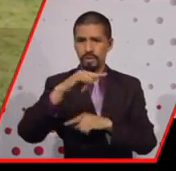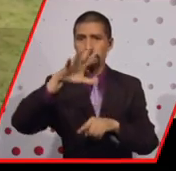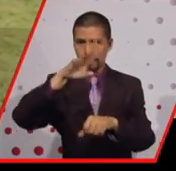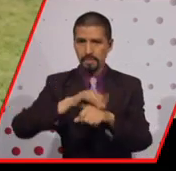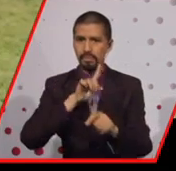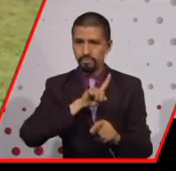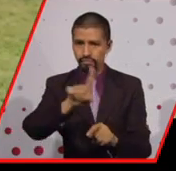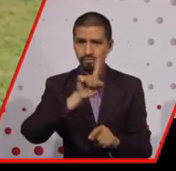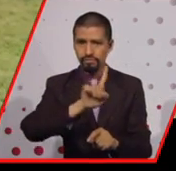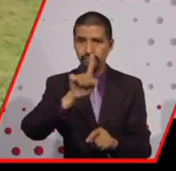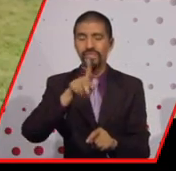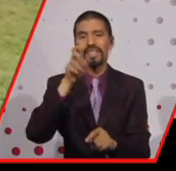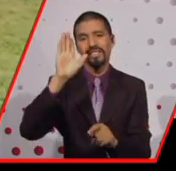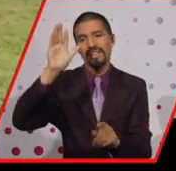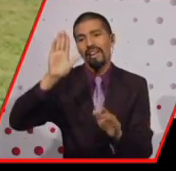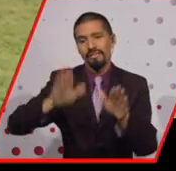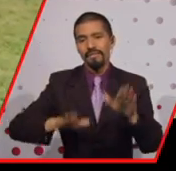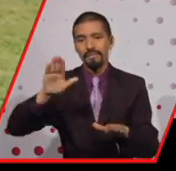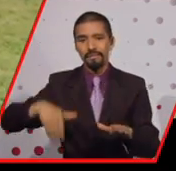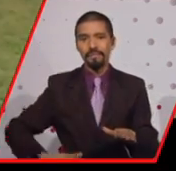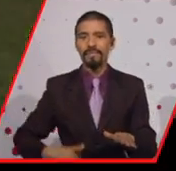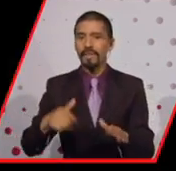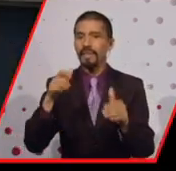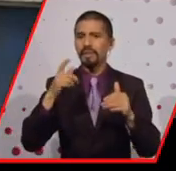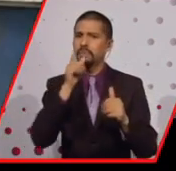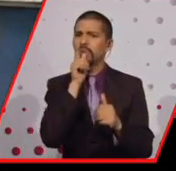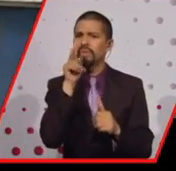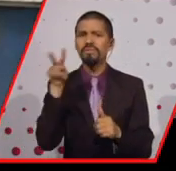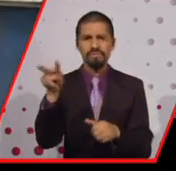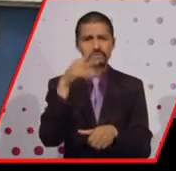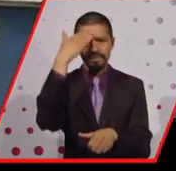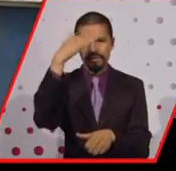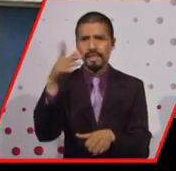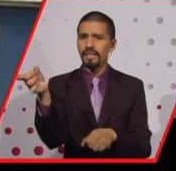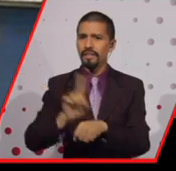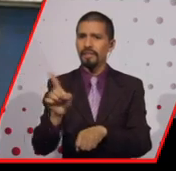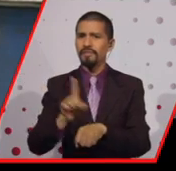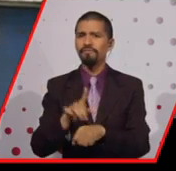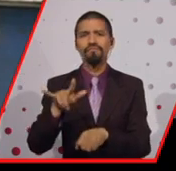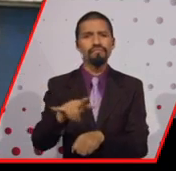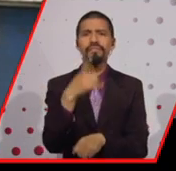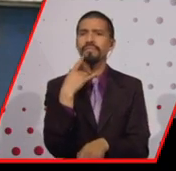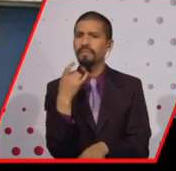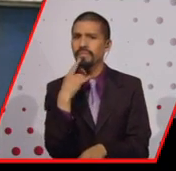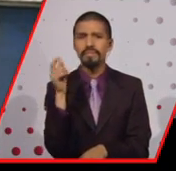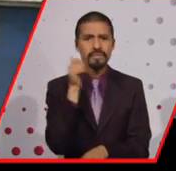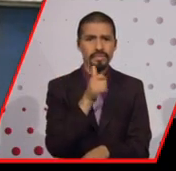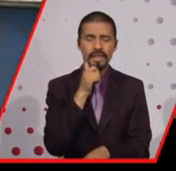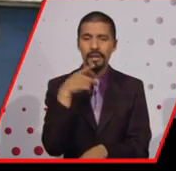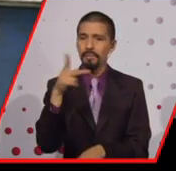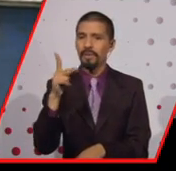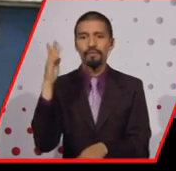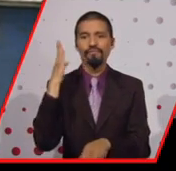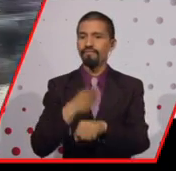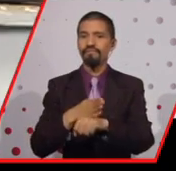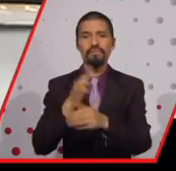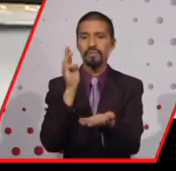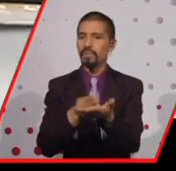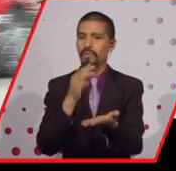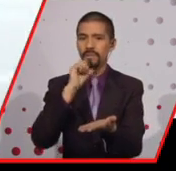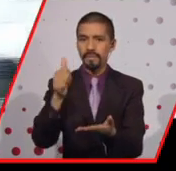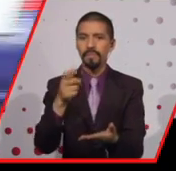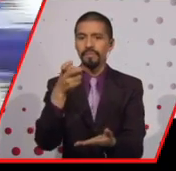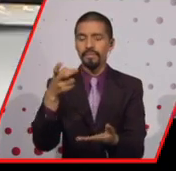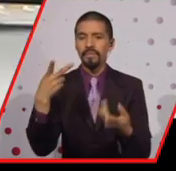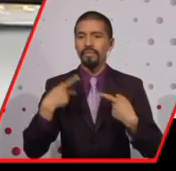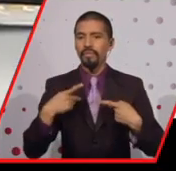Este estacionamiento improvisado está a la vista de las autoridades, quienes también todos los días pasan por el lugar, sin que tomen cartas en el asunto. Y quienes hacen